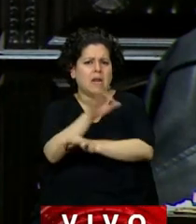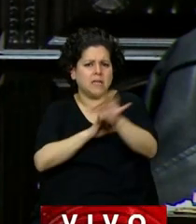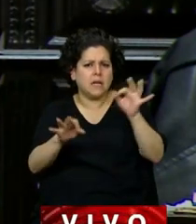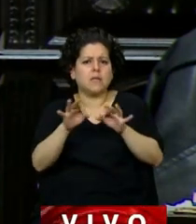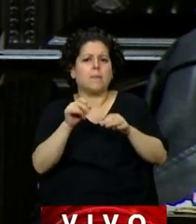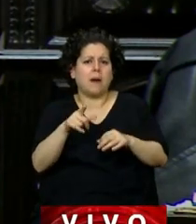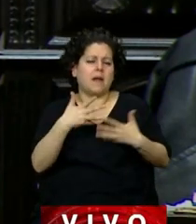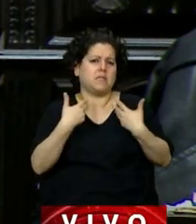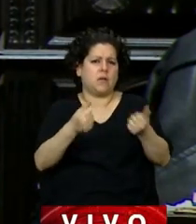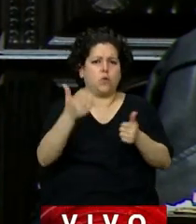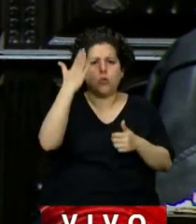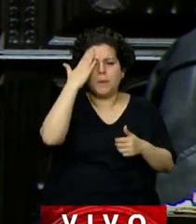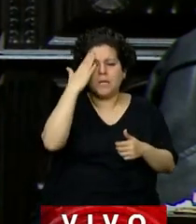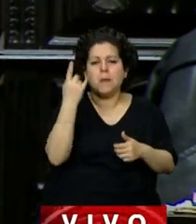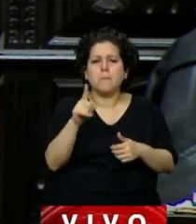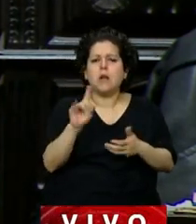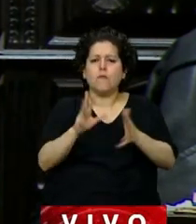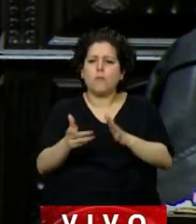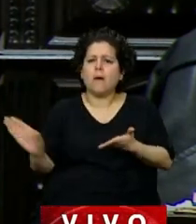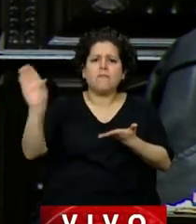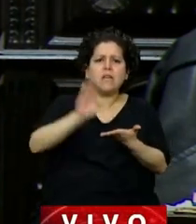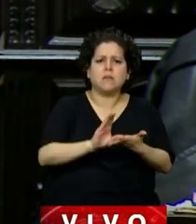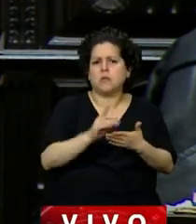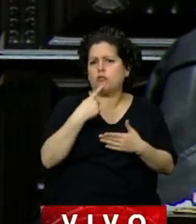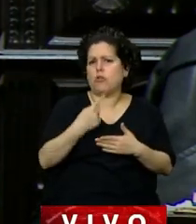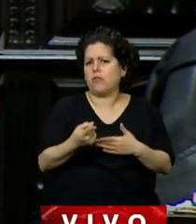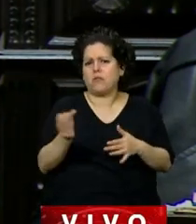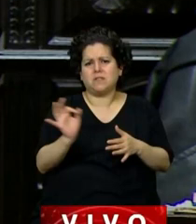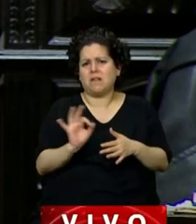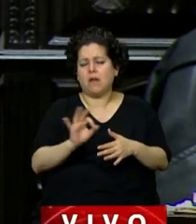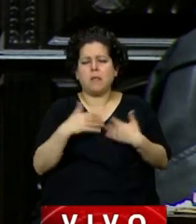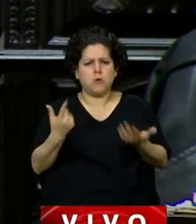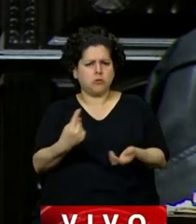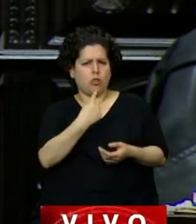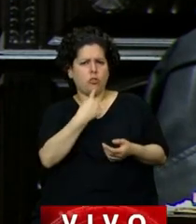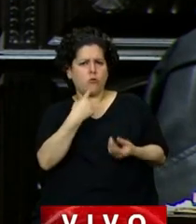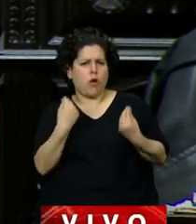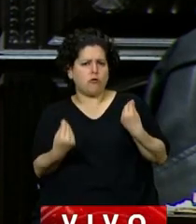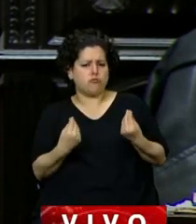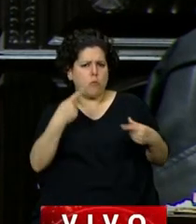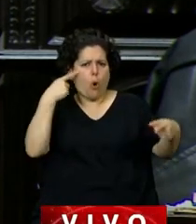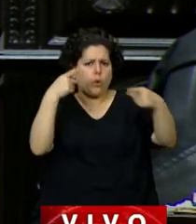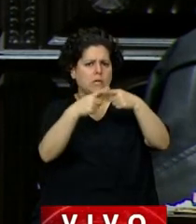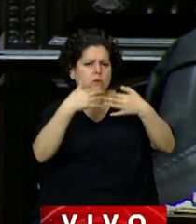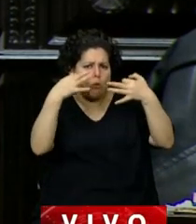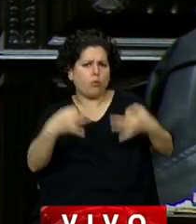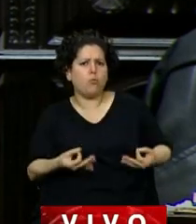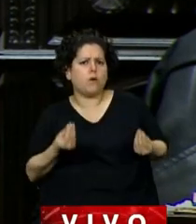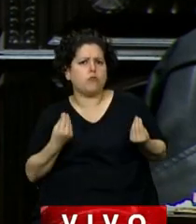salud mental. Sin embargo, no existe una línea de financiamiento. Por lo tanto, dudamos de cómo va a ser para cumplimentarse con sus metas y con sus